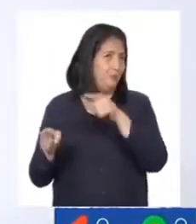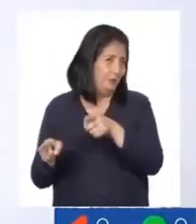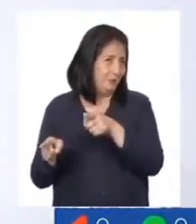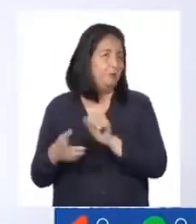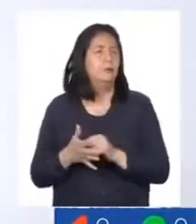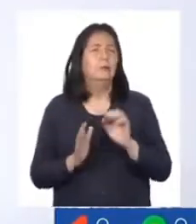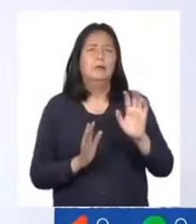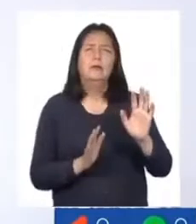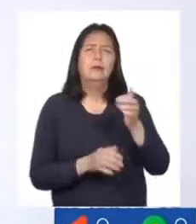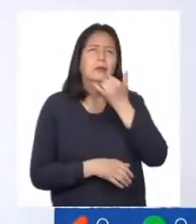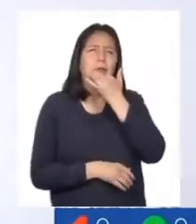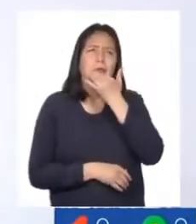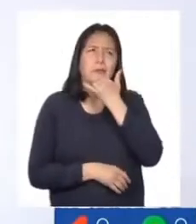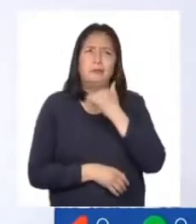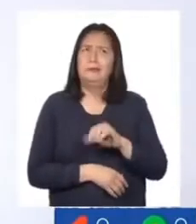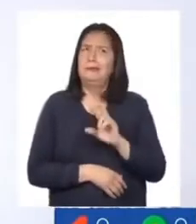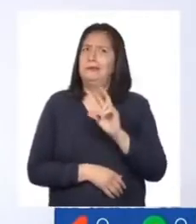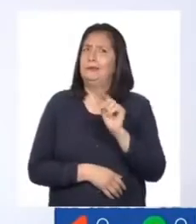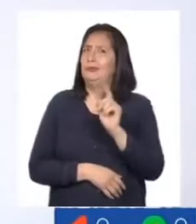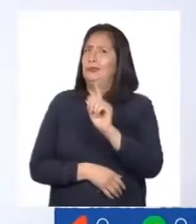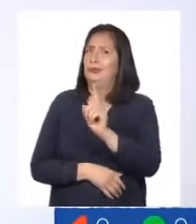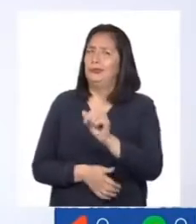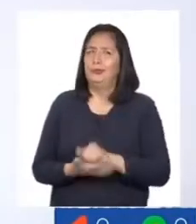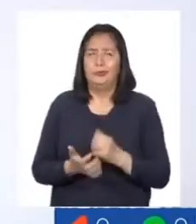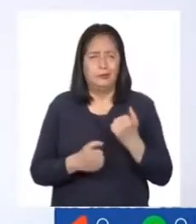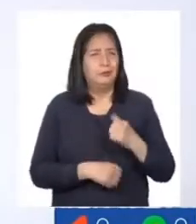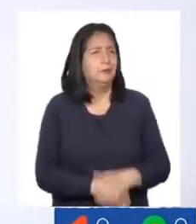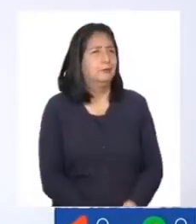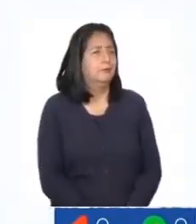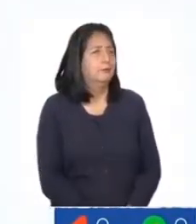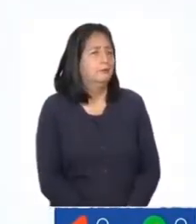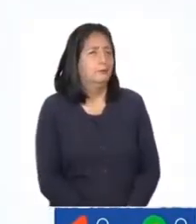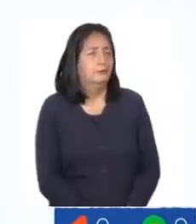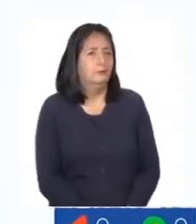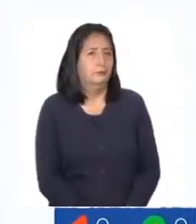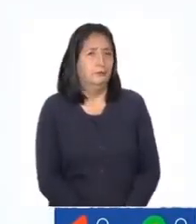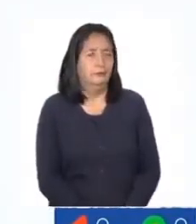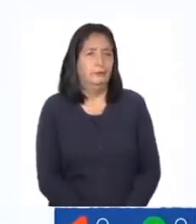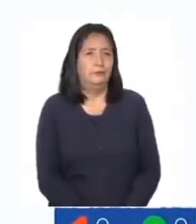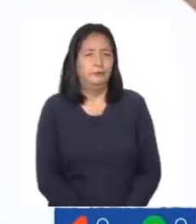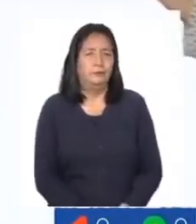qué pasaría si negamos esta proposición de bailar.